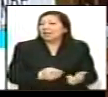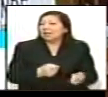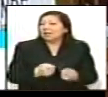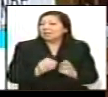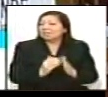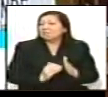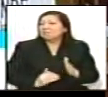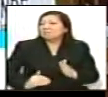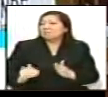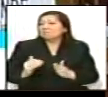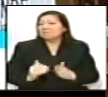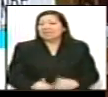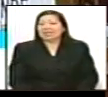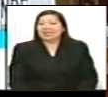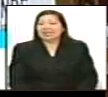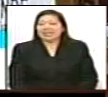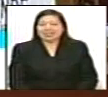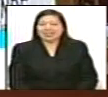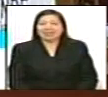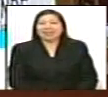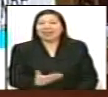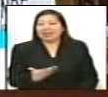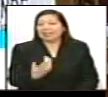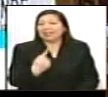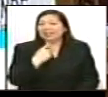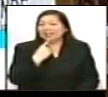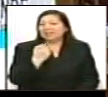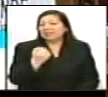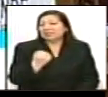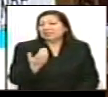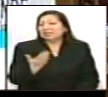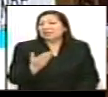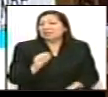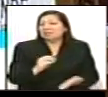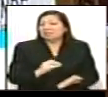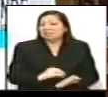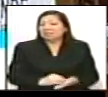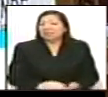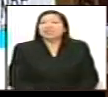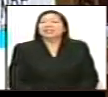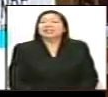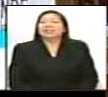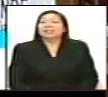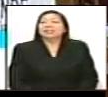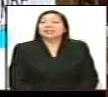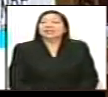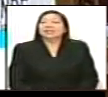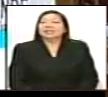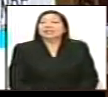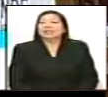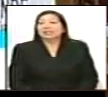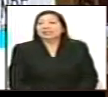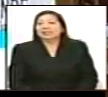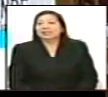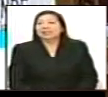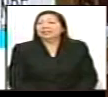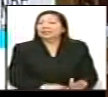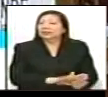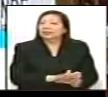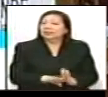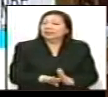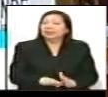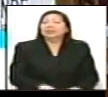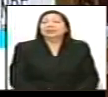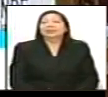las mayorías. Hay propuestas que son, por supuesto, más radicales, ¿no? Por ejemplo, la eliminación de